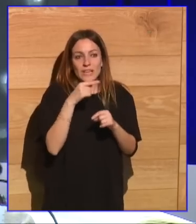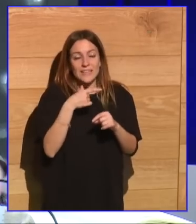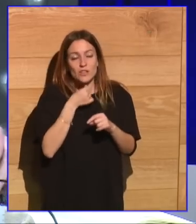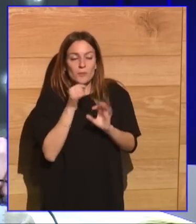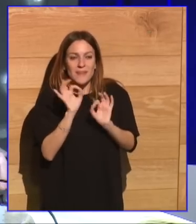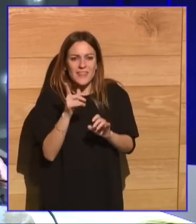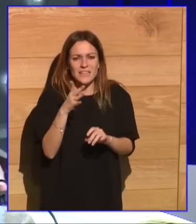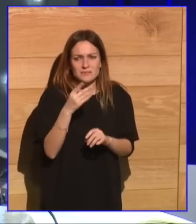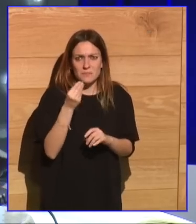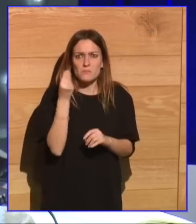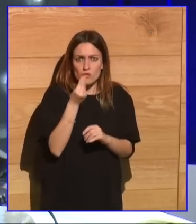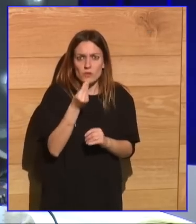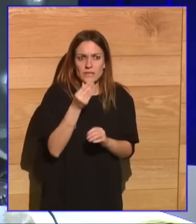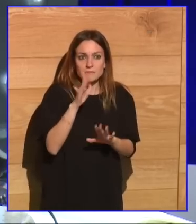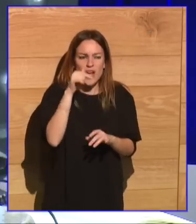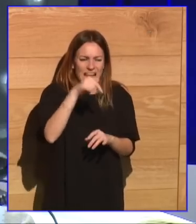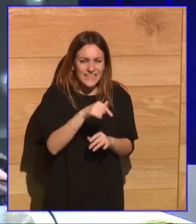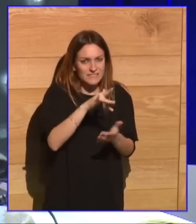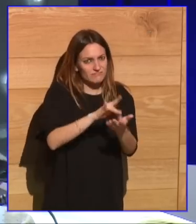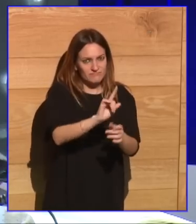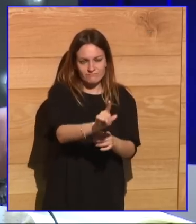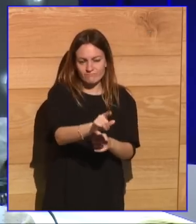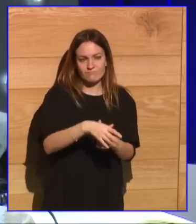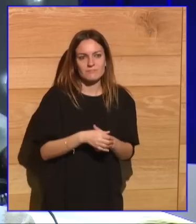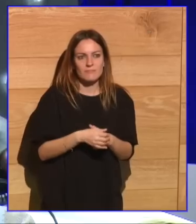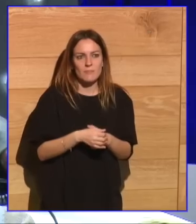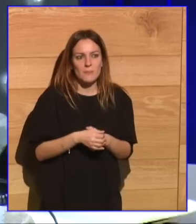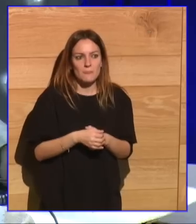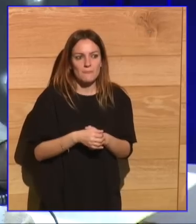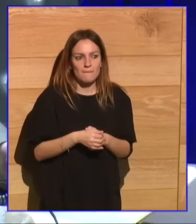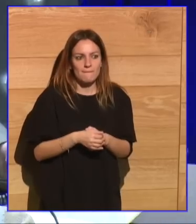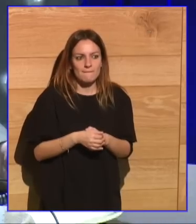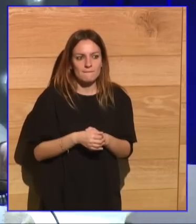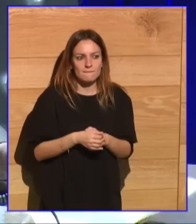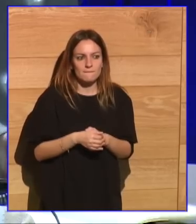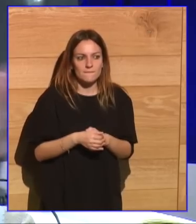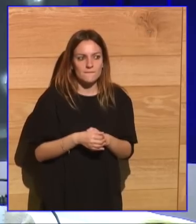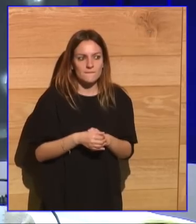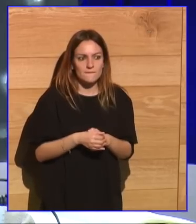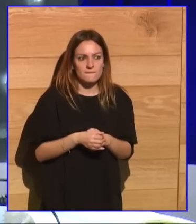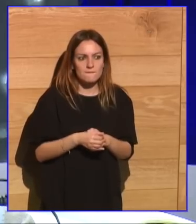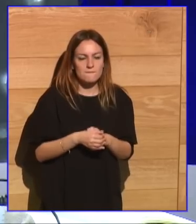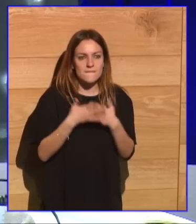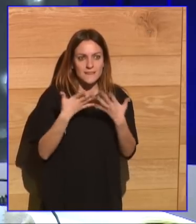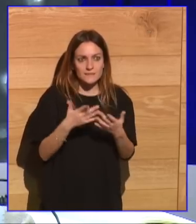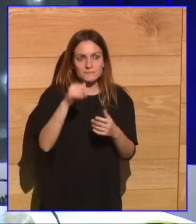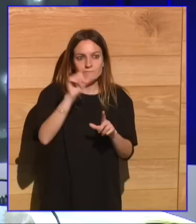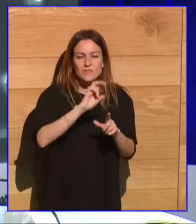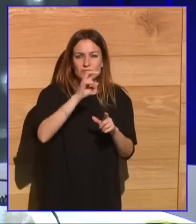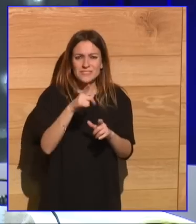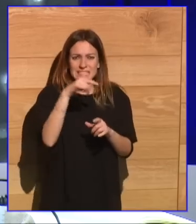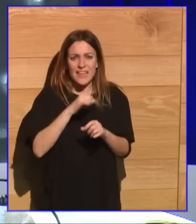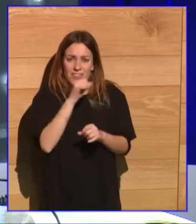complicadas narrativamente, pero no es aquí. Curiosamente, sin embargo, hay un tema... El I Fire in a Brooklyn Theater. Efectivamente, que se ha